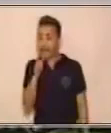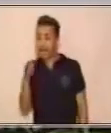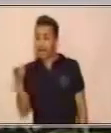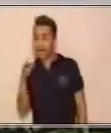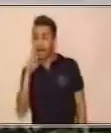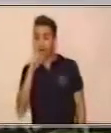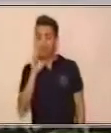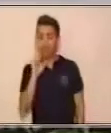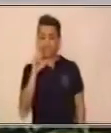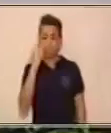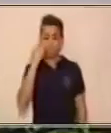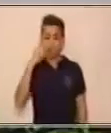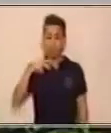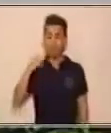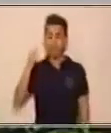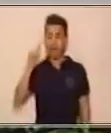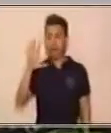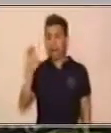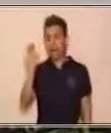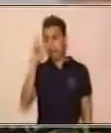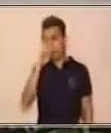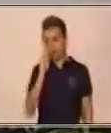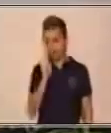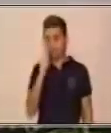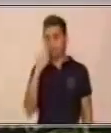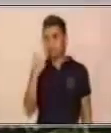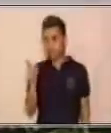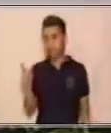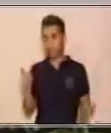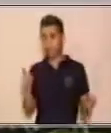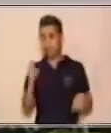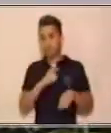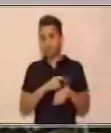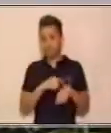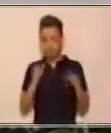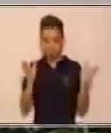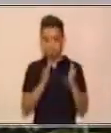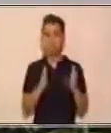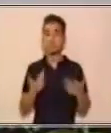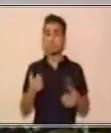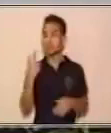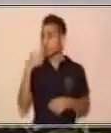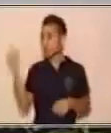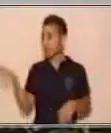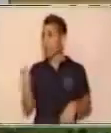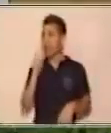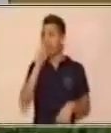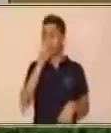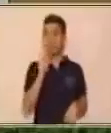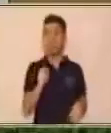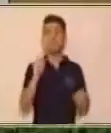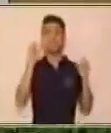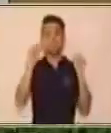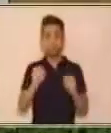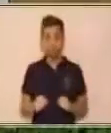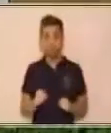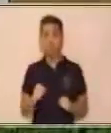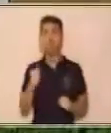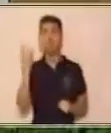forma corta y muy sencilla. La división tú sabes que se puede expresar como una fracción.